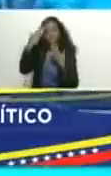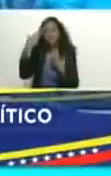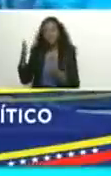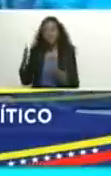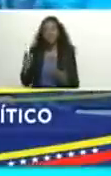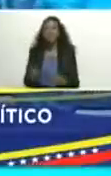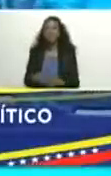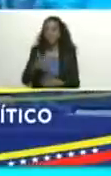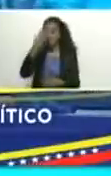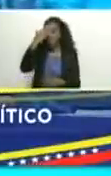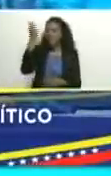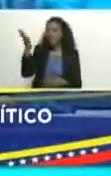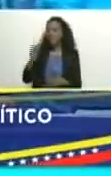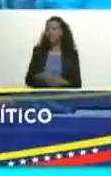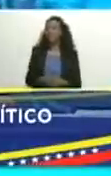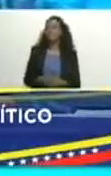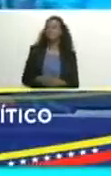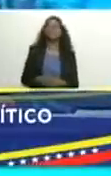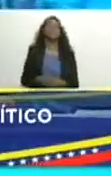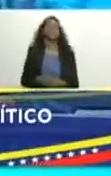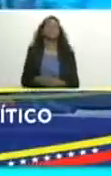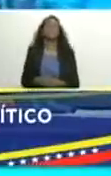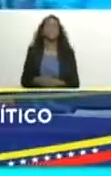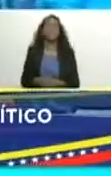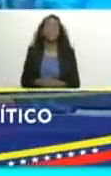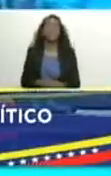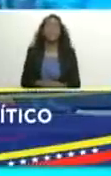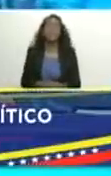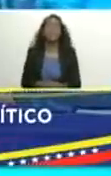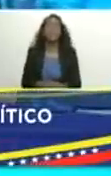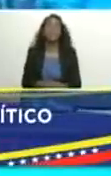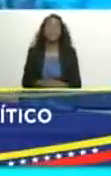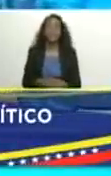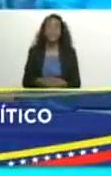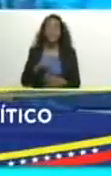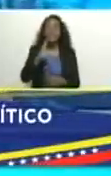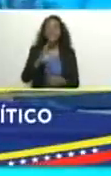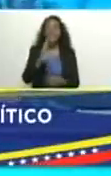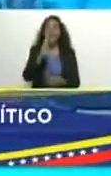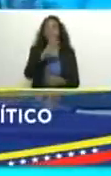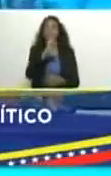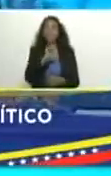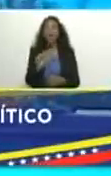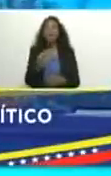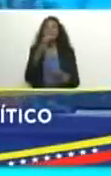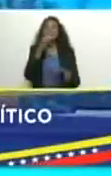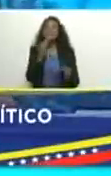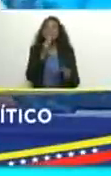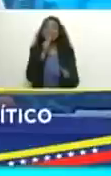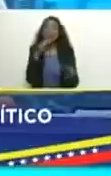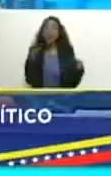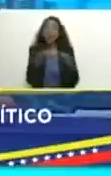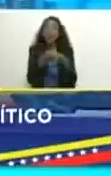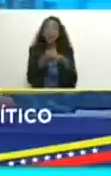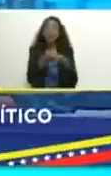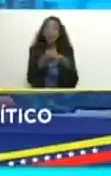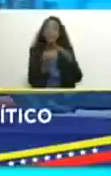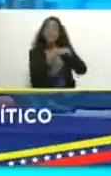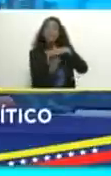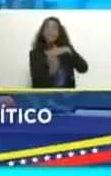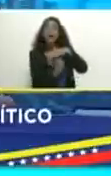para que lo sepas, el CEPAS. El CEPAS estará conformado por un equipo base,